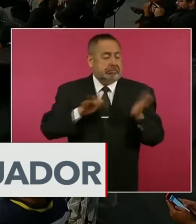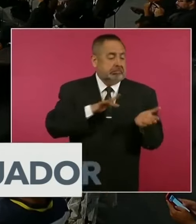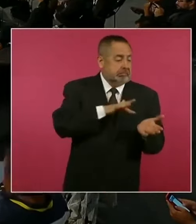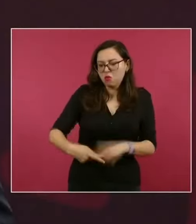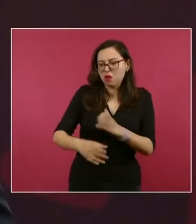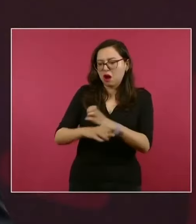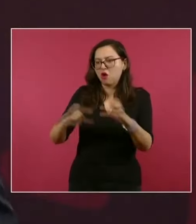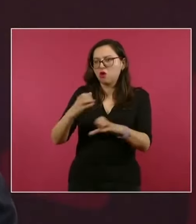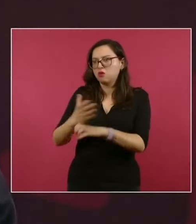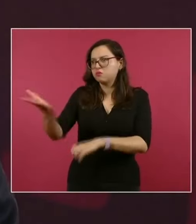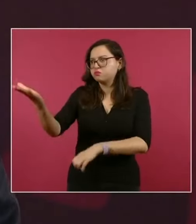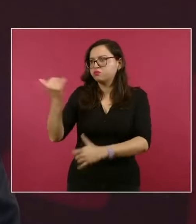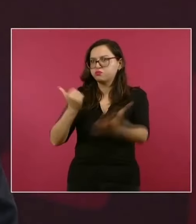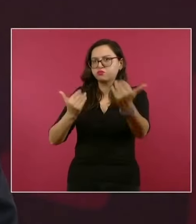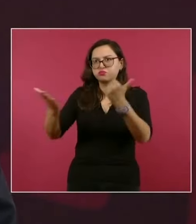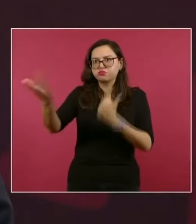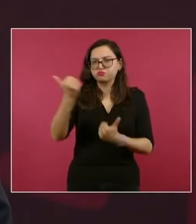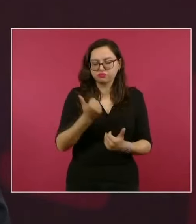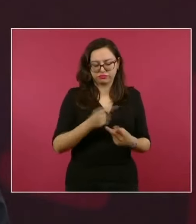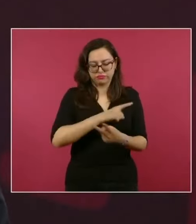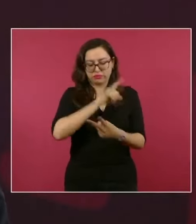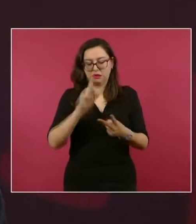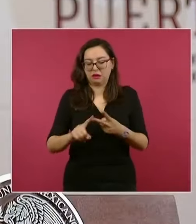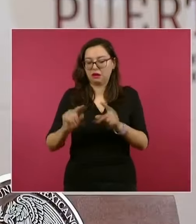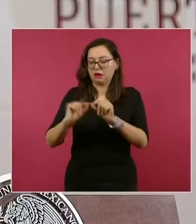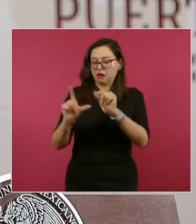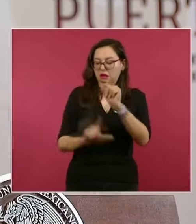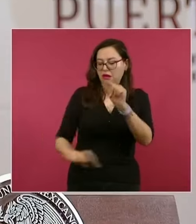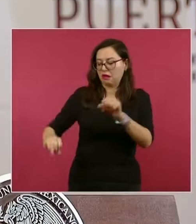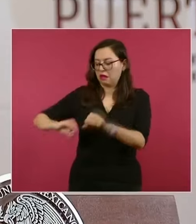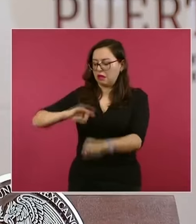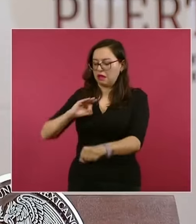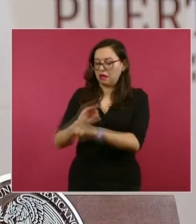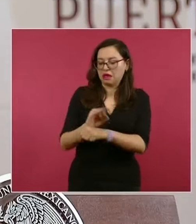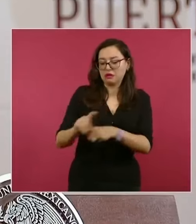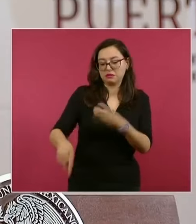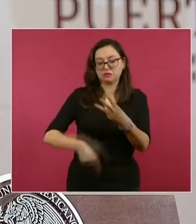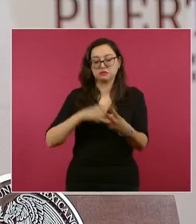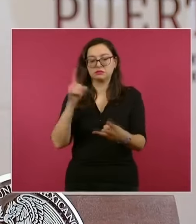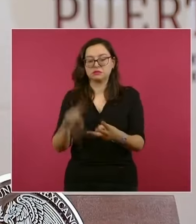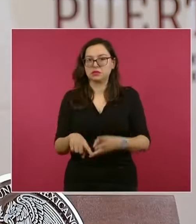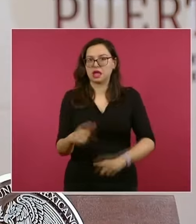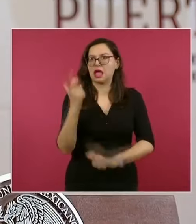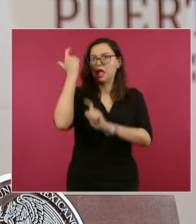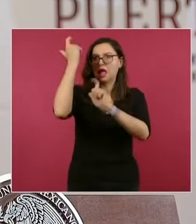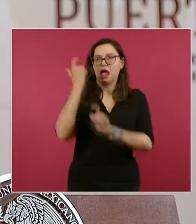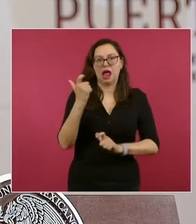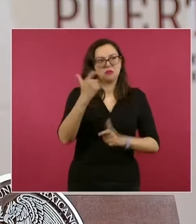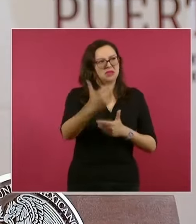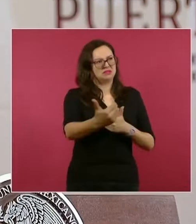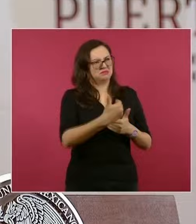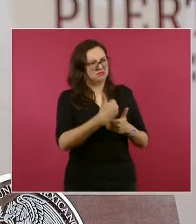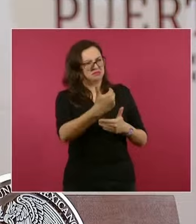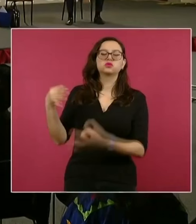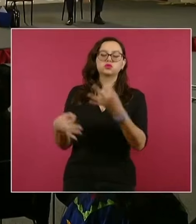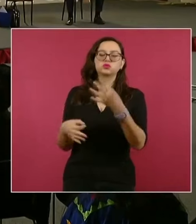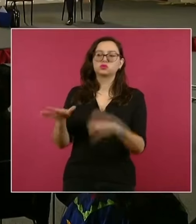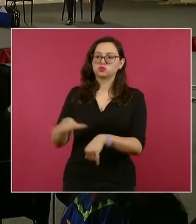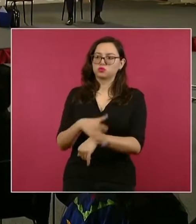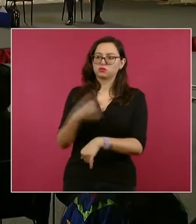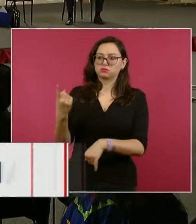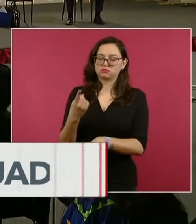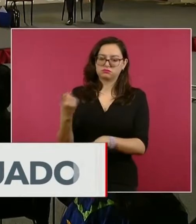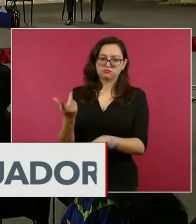Haya. Presentamos una demanda ante la Corte Internacional de Justicia, el término es solicitud de inicio de procedimientos.